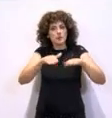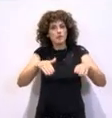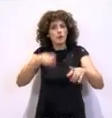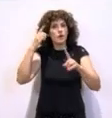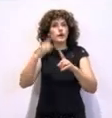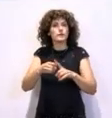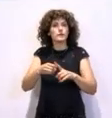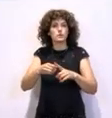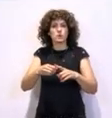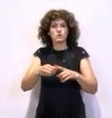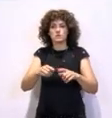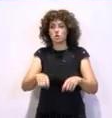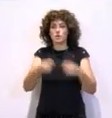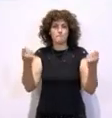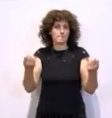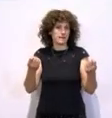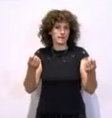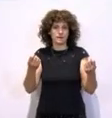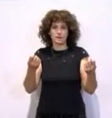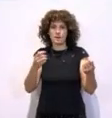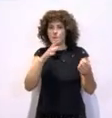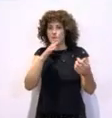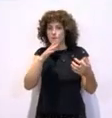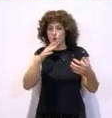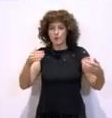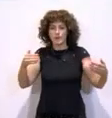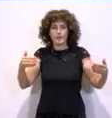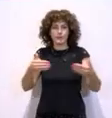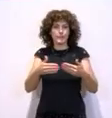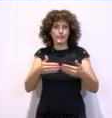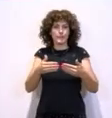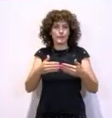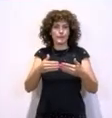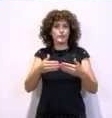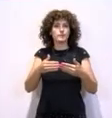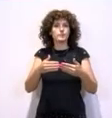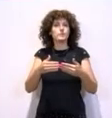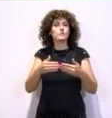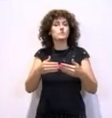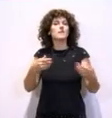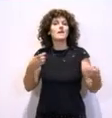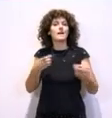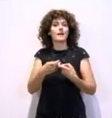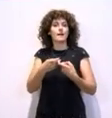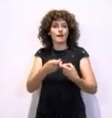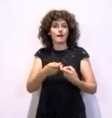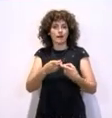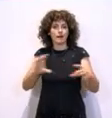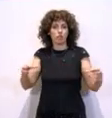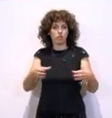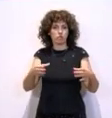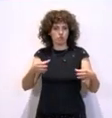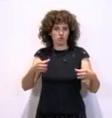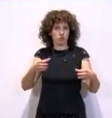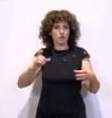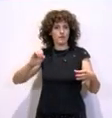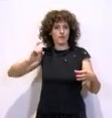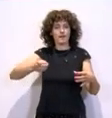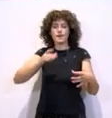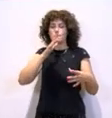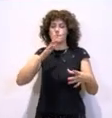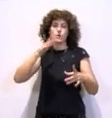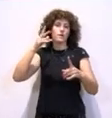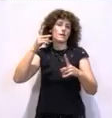ese bloqueo sistemático que la población israelí, que el ejército israelí está haciendo para evitar que la ayuda